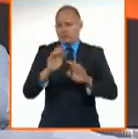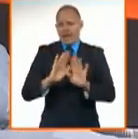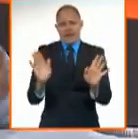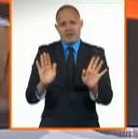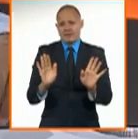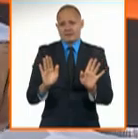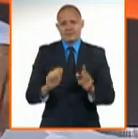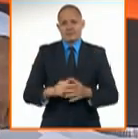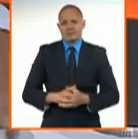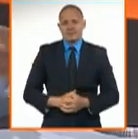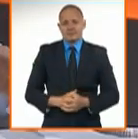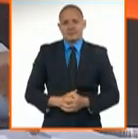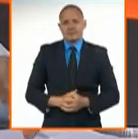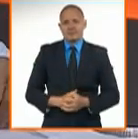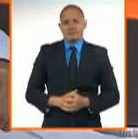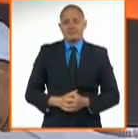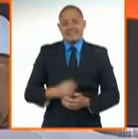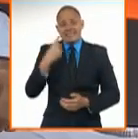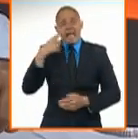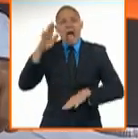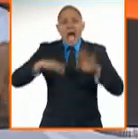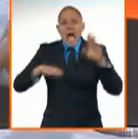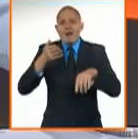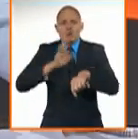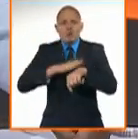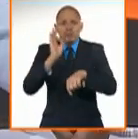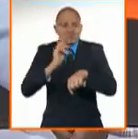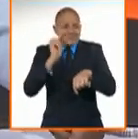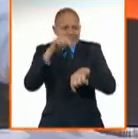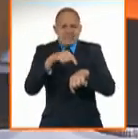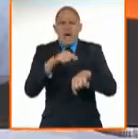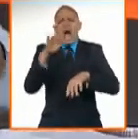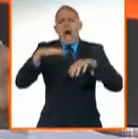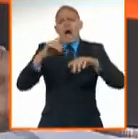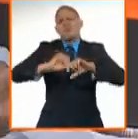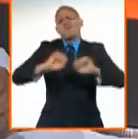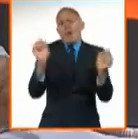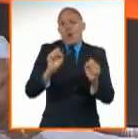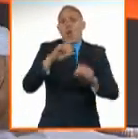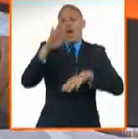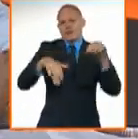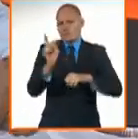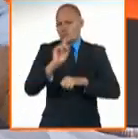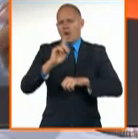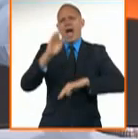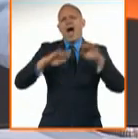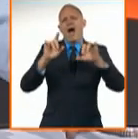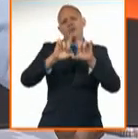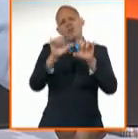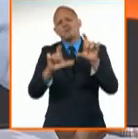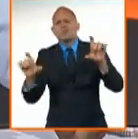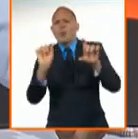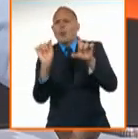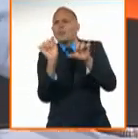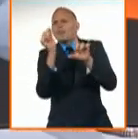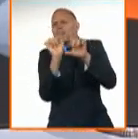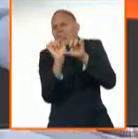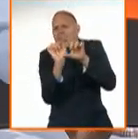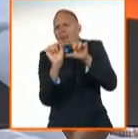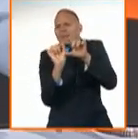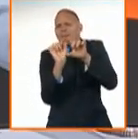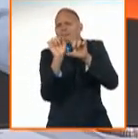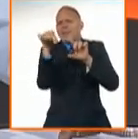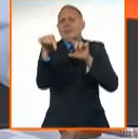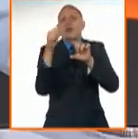explosión a veces no directamente a veces provocó un salidero que impacta sobre el otro lo hemos explicado también ese salida en realidad estuvo le dañó